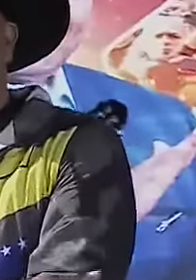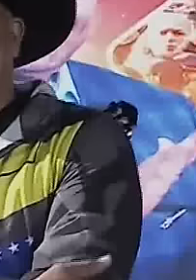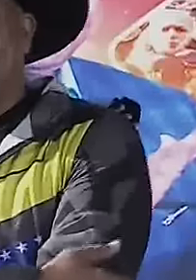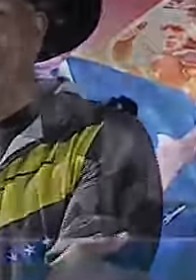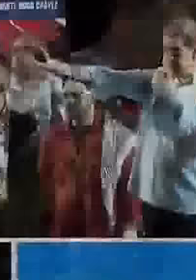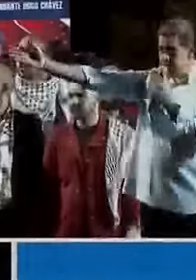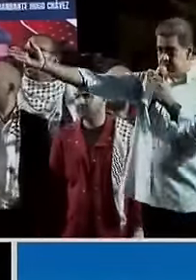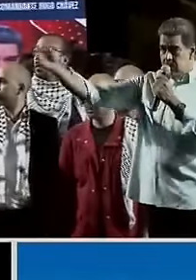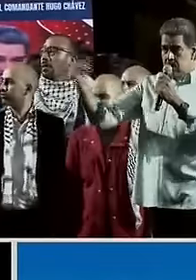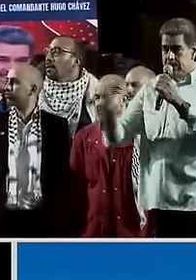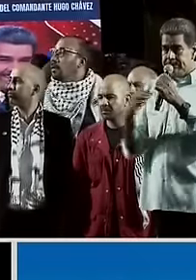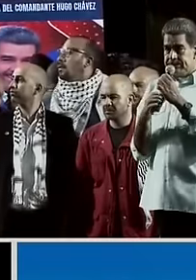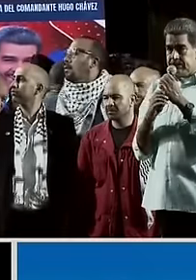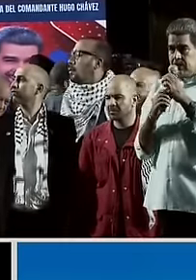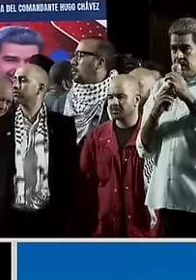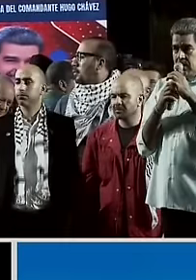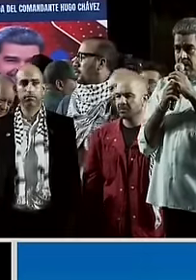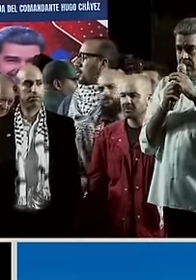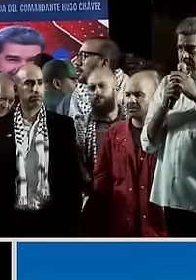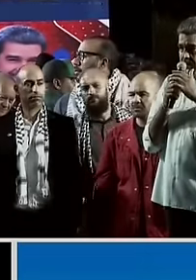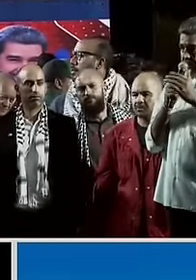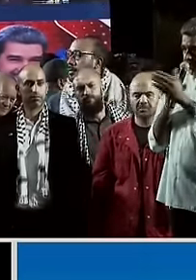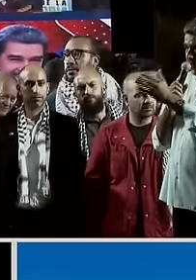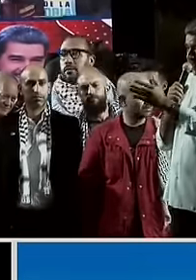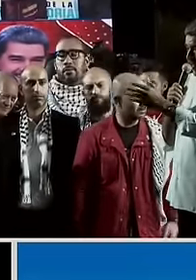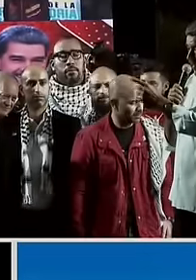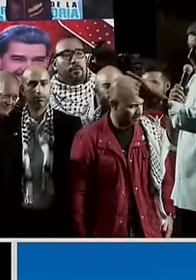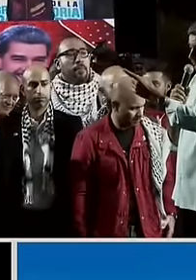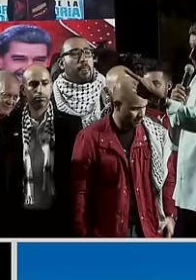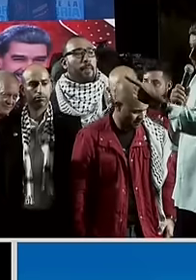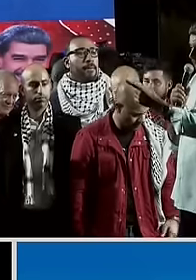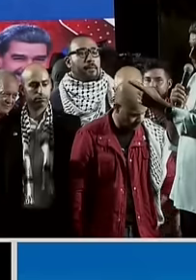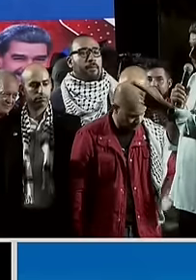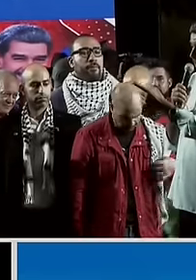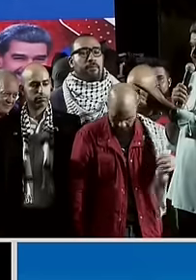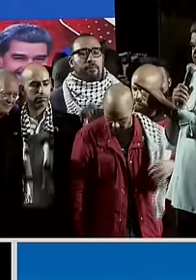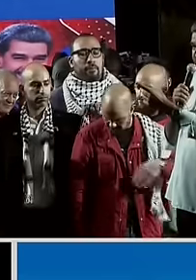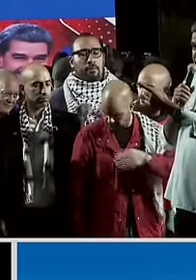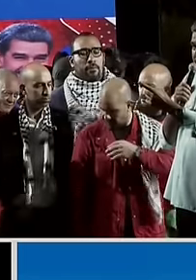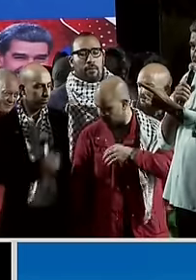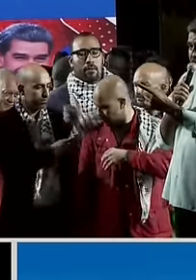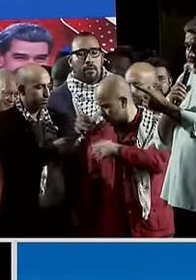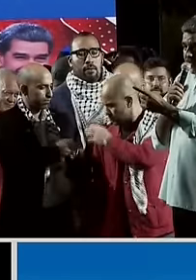Este tiene que ser un centro de solidaridad.